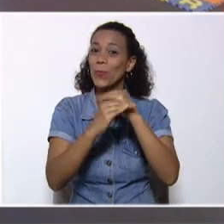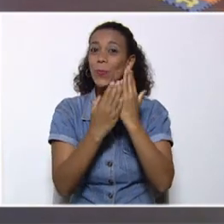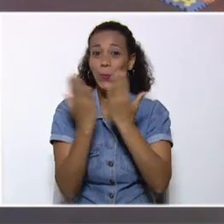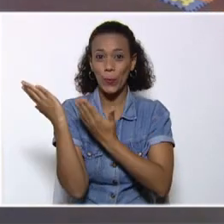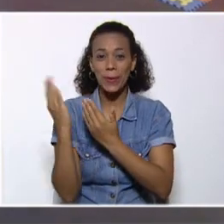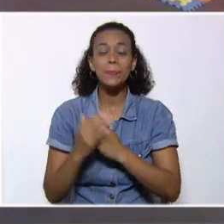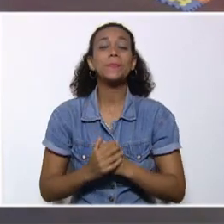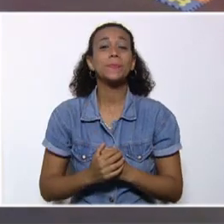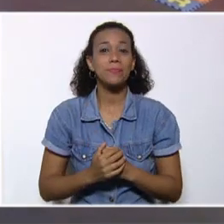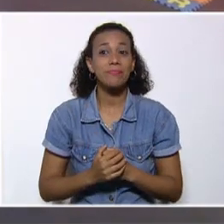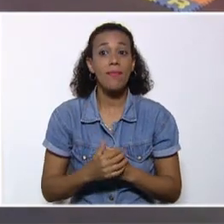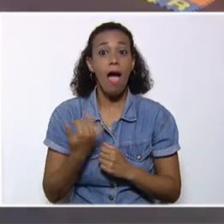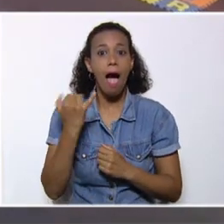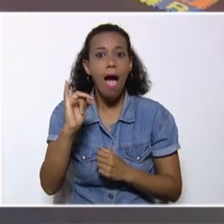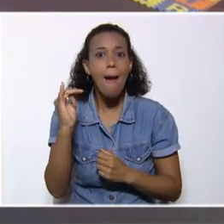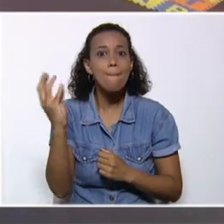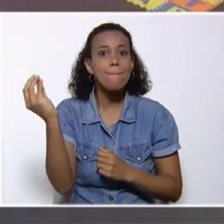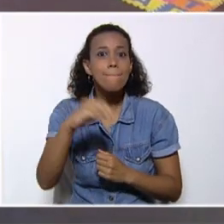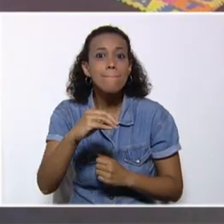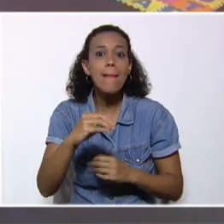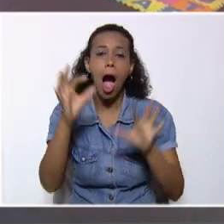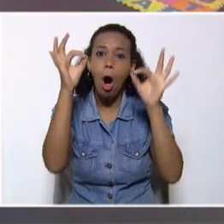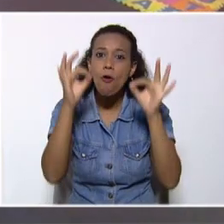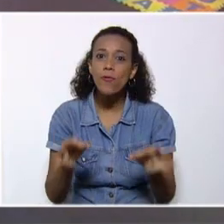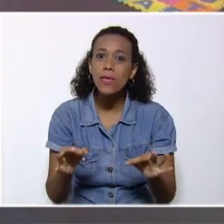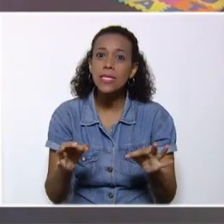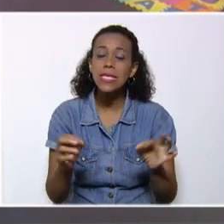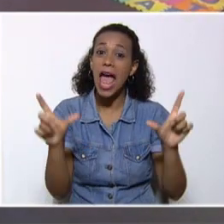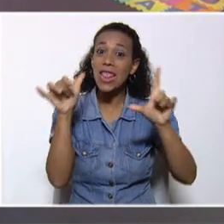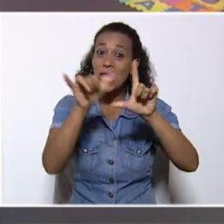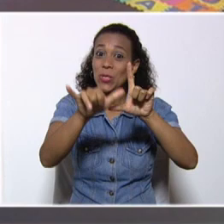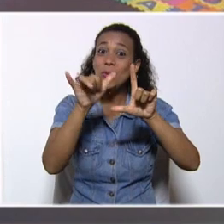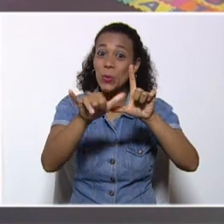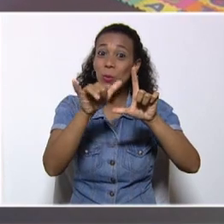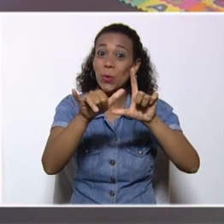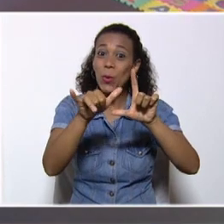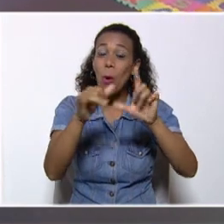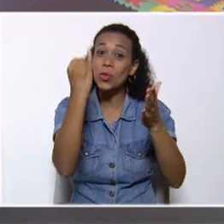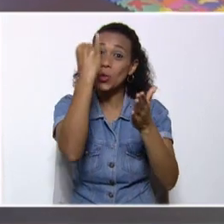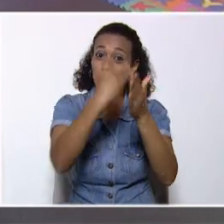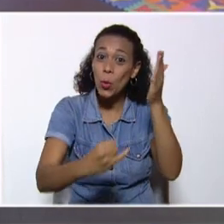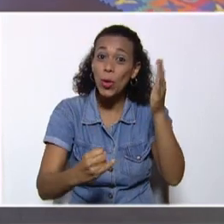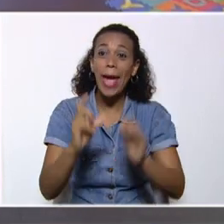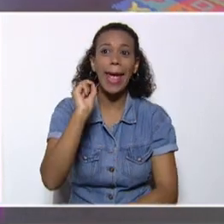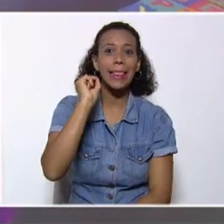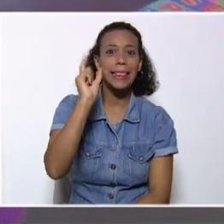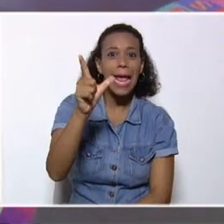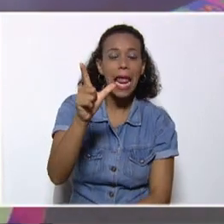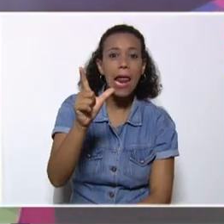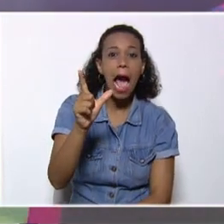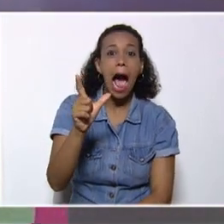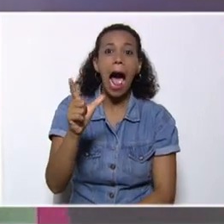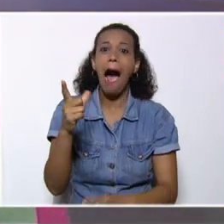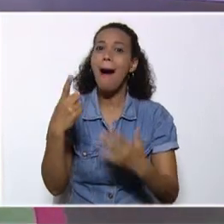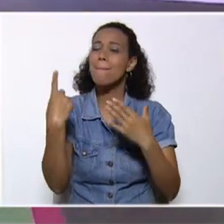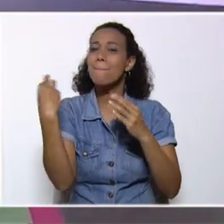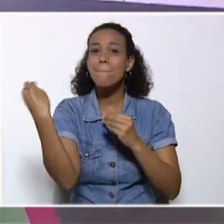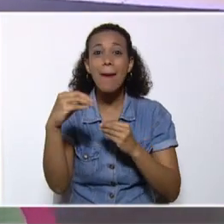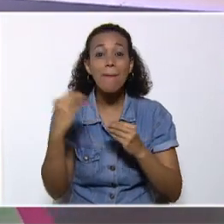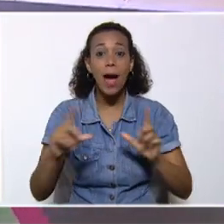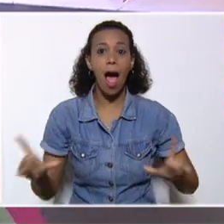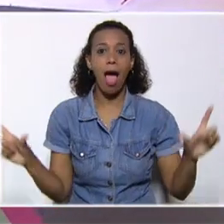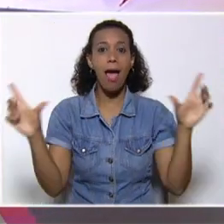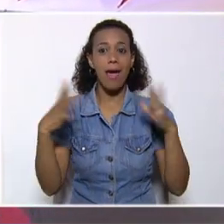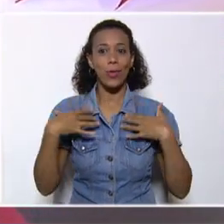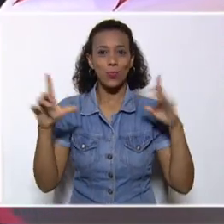Una Escuela. También tenemos nuestra página oficial de YouTube, nuestro canal de suscripción en Telegram y las redes sociales de este, tu